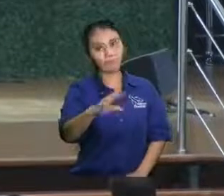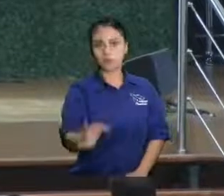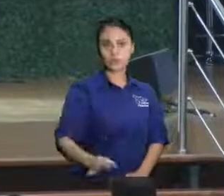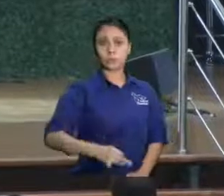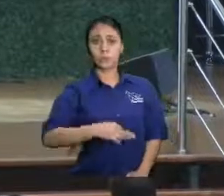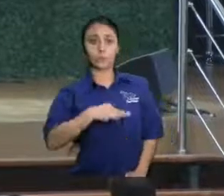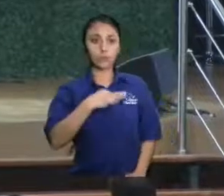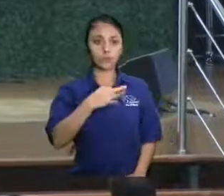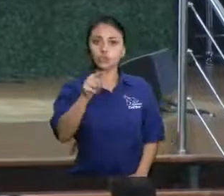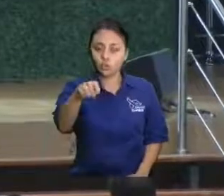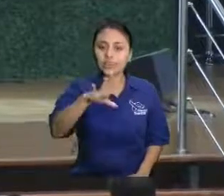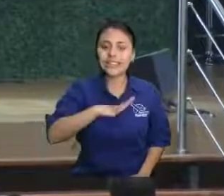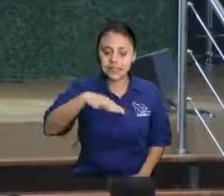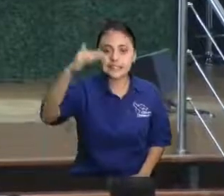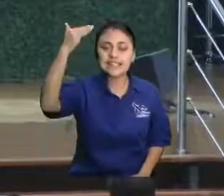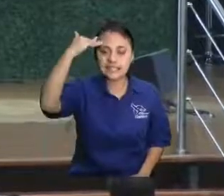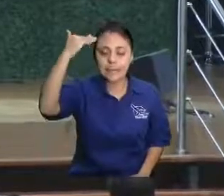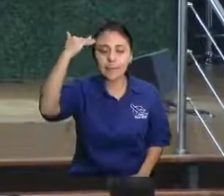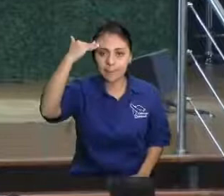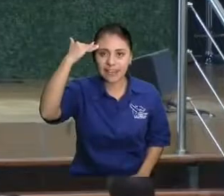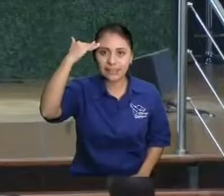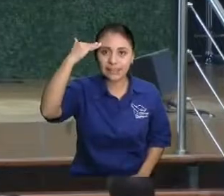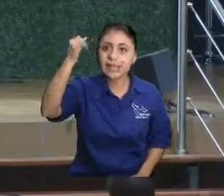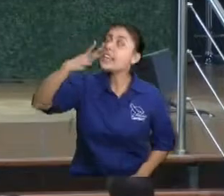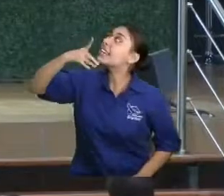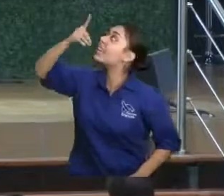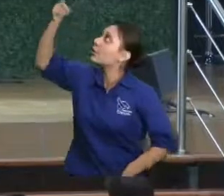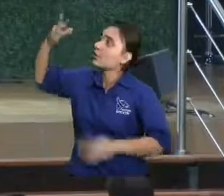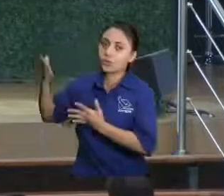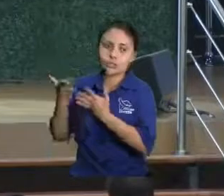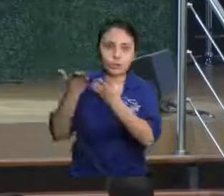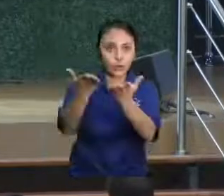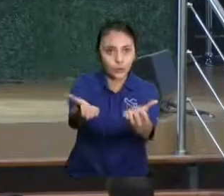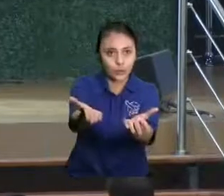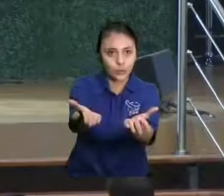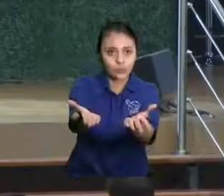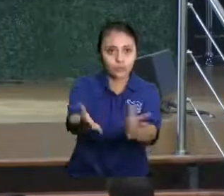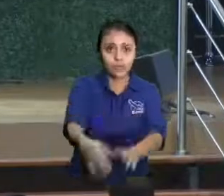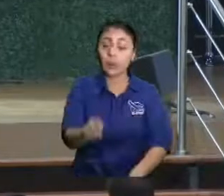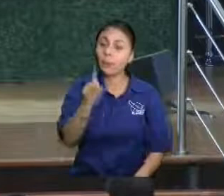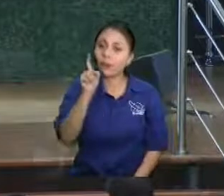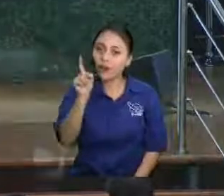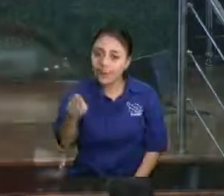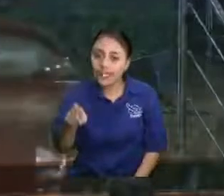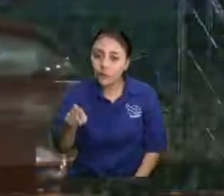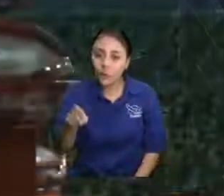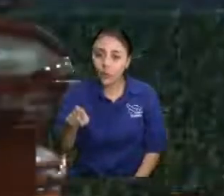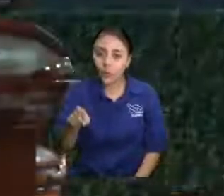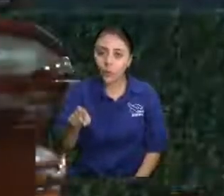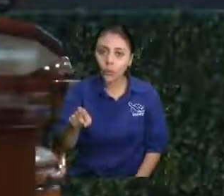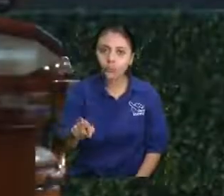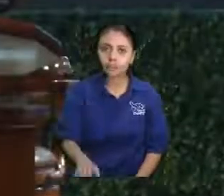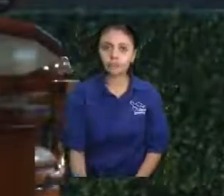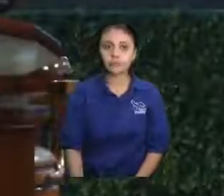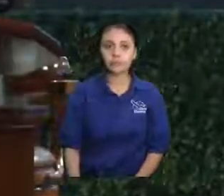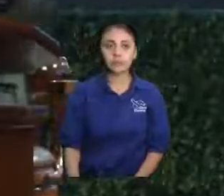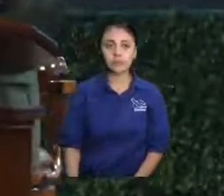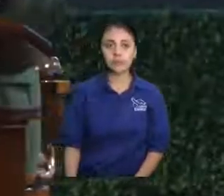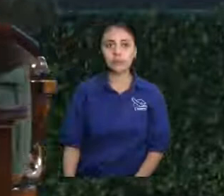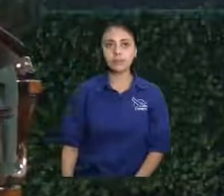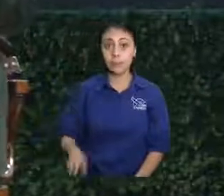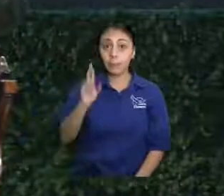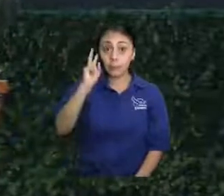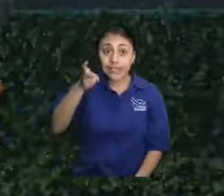tienes que saber que provino de Dios. Por eso es que el